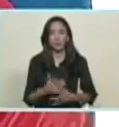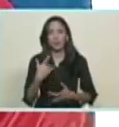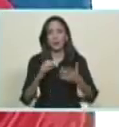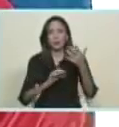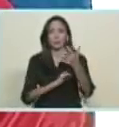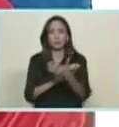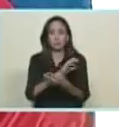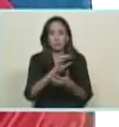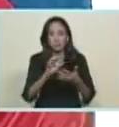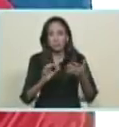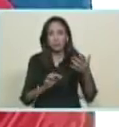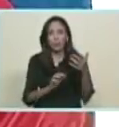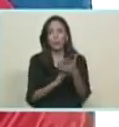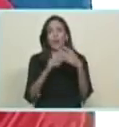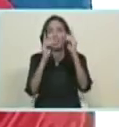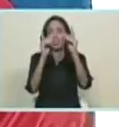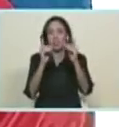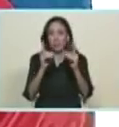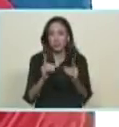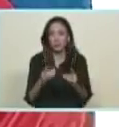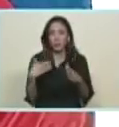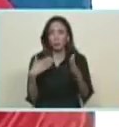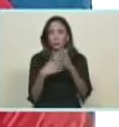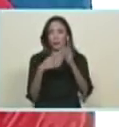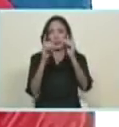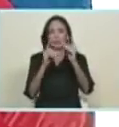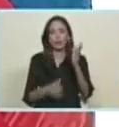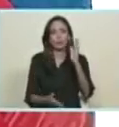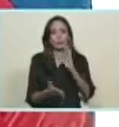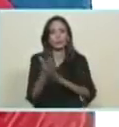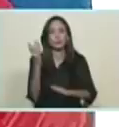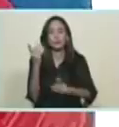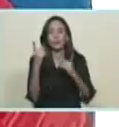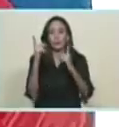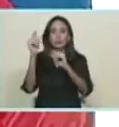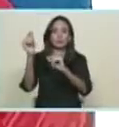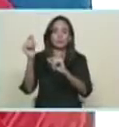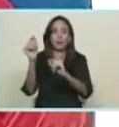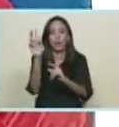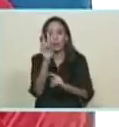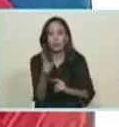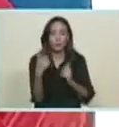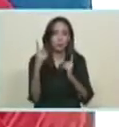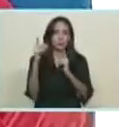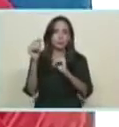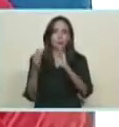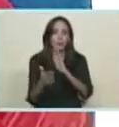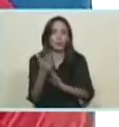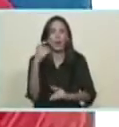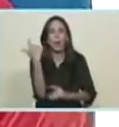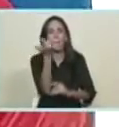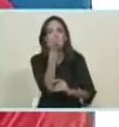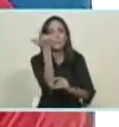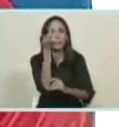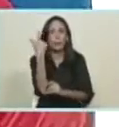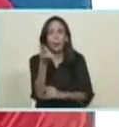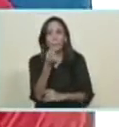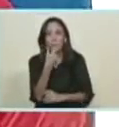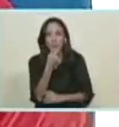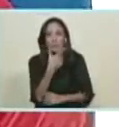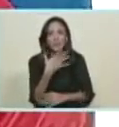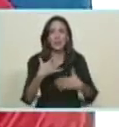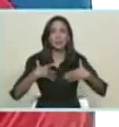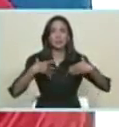enfrentando todos esos obstáculos, decide partir de nuestro país para buscar tratamiento y